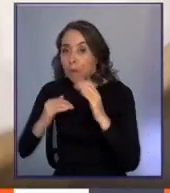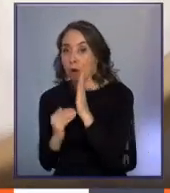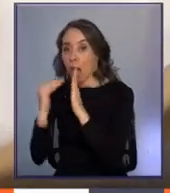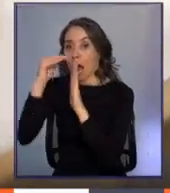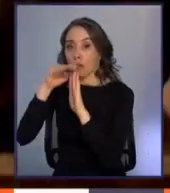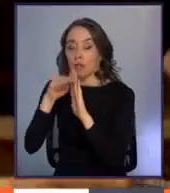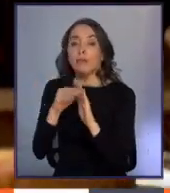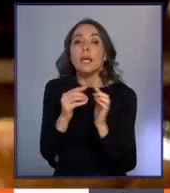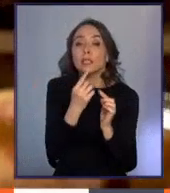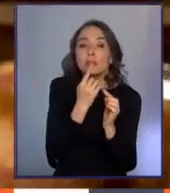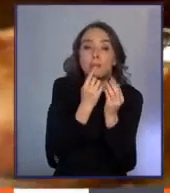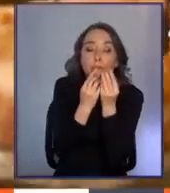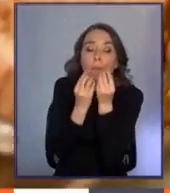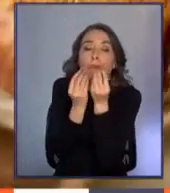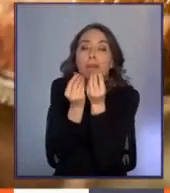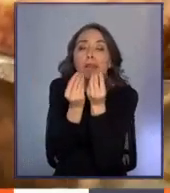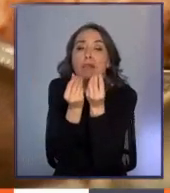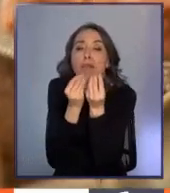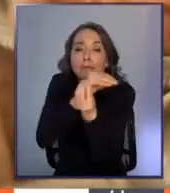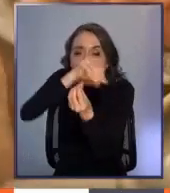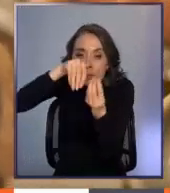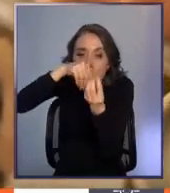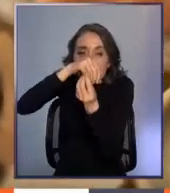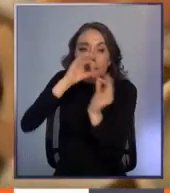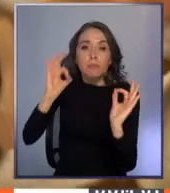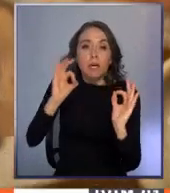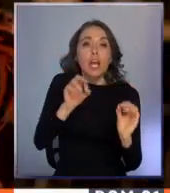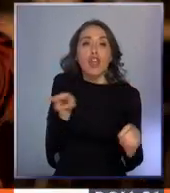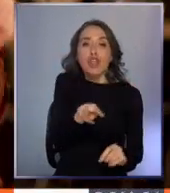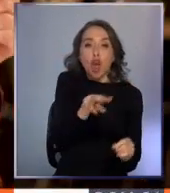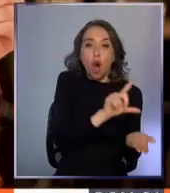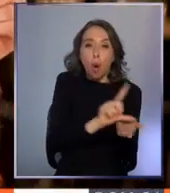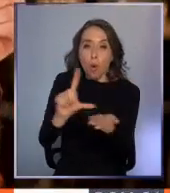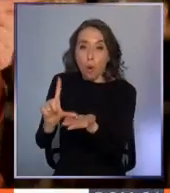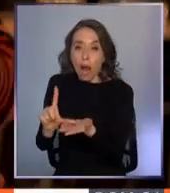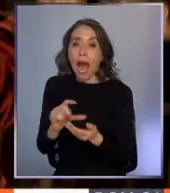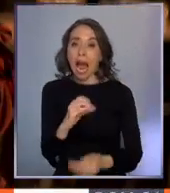aromas, texturas se fusionan a la perfección en estos dos lugares. Así que les digo que